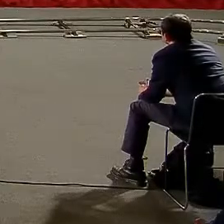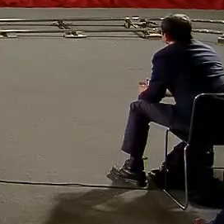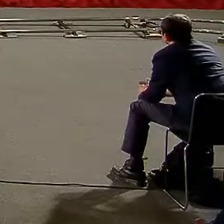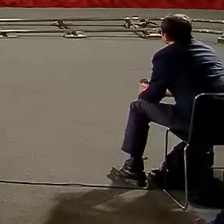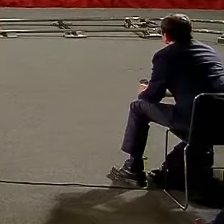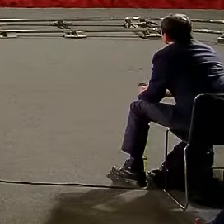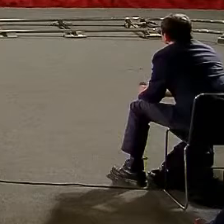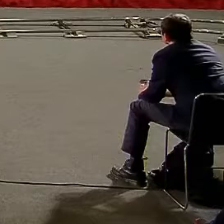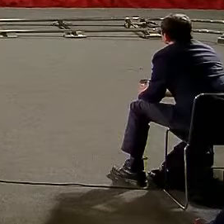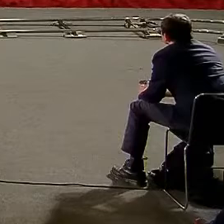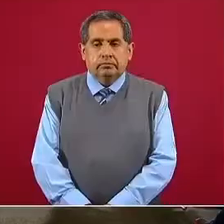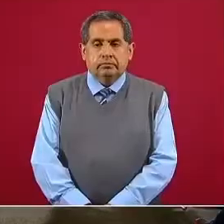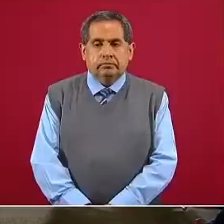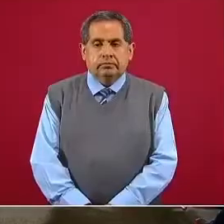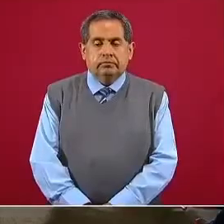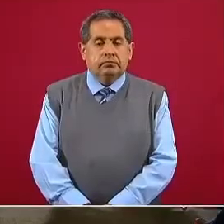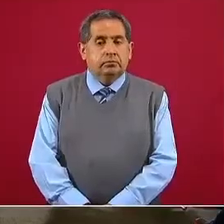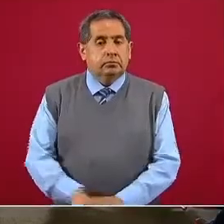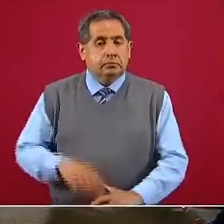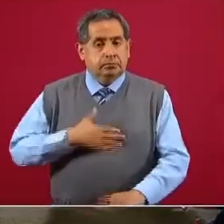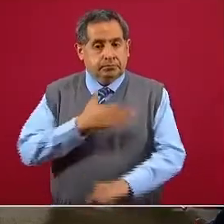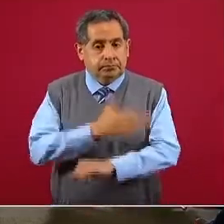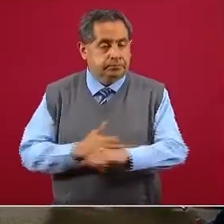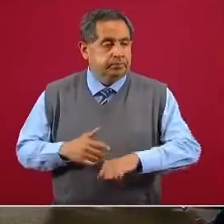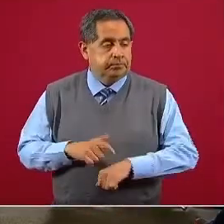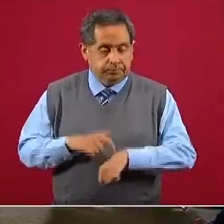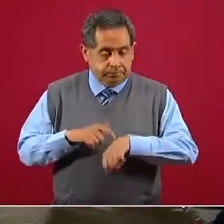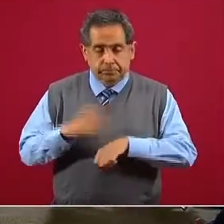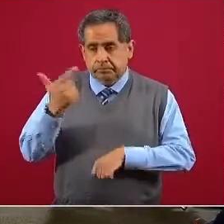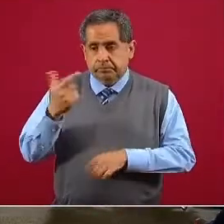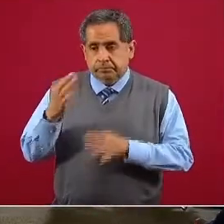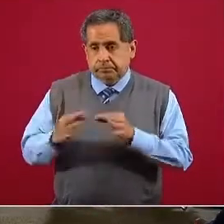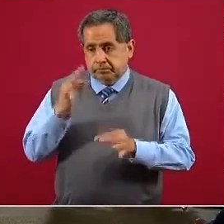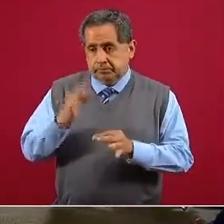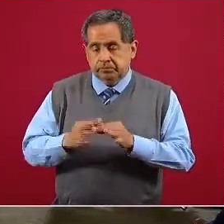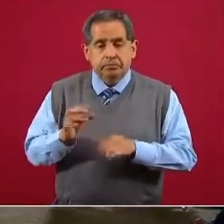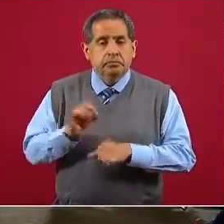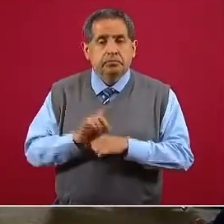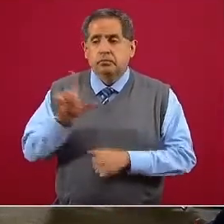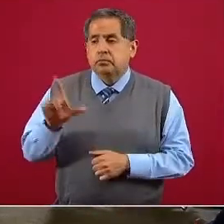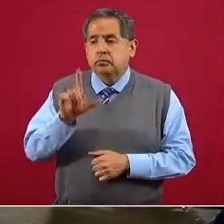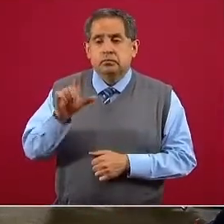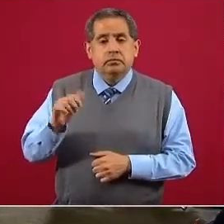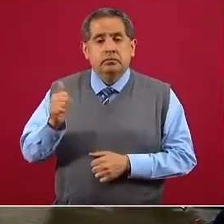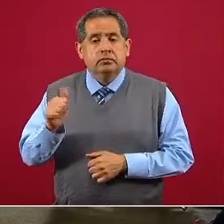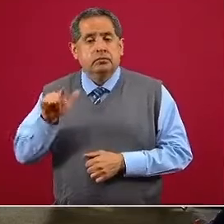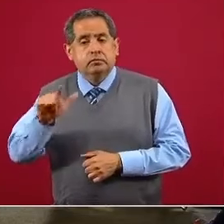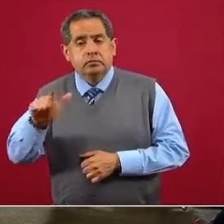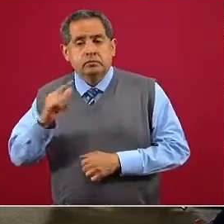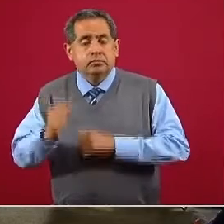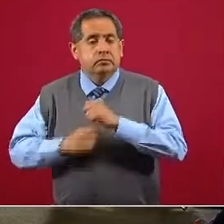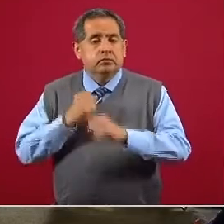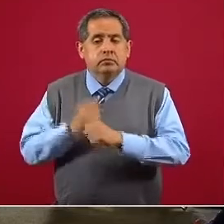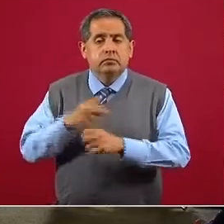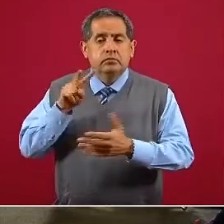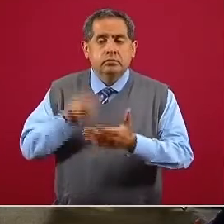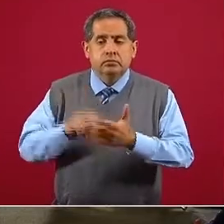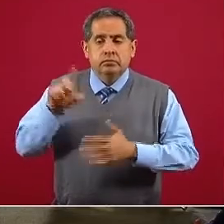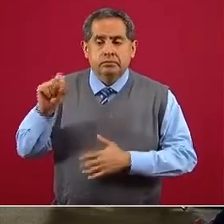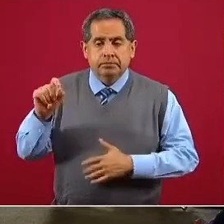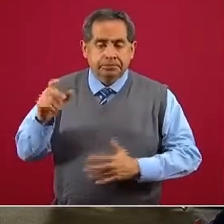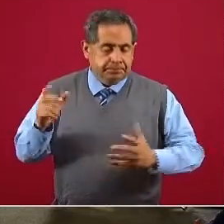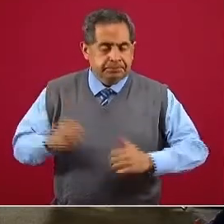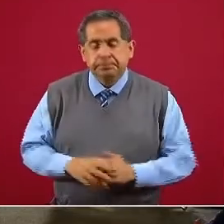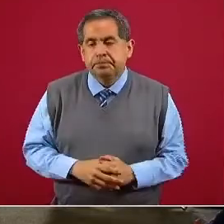Muy buenas tardes, son las 19 horas en punto de este lunes 17 de agosto de